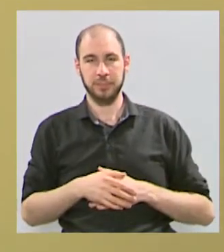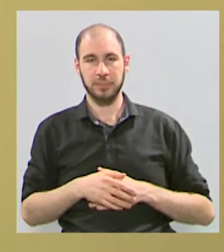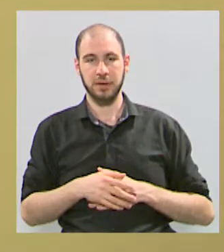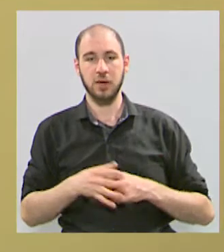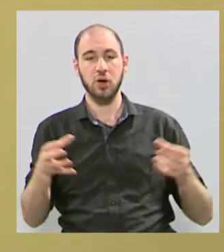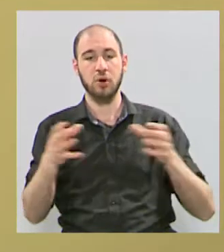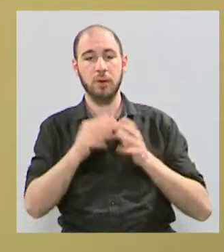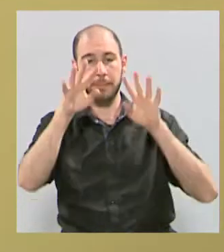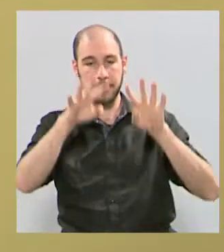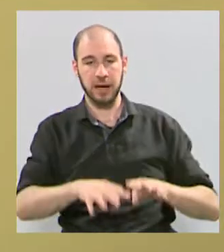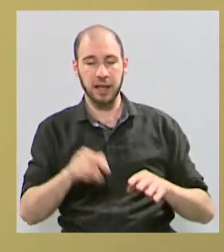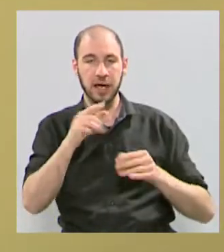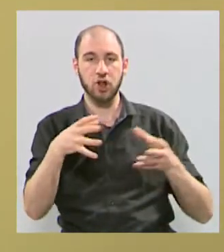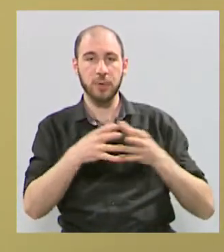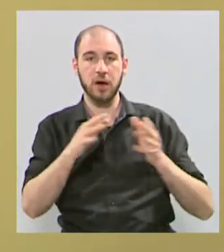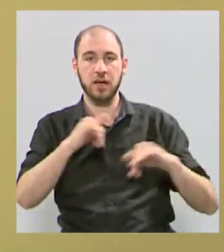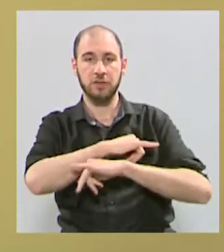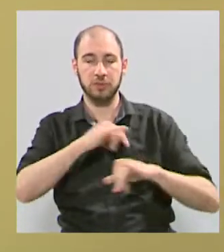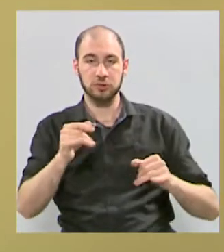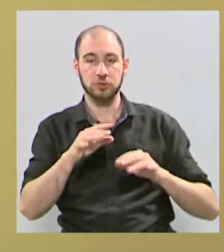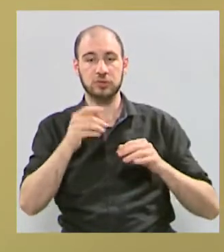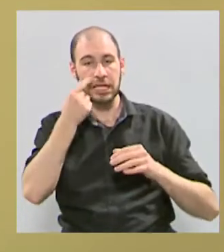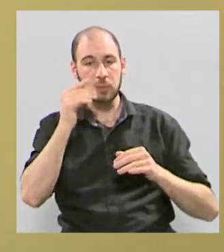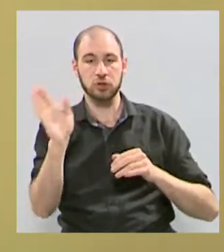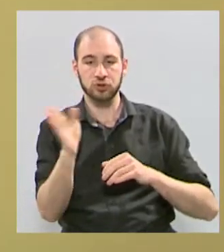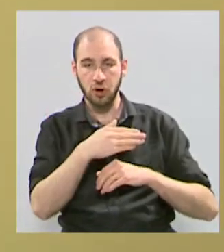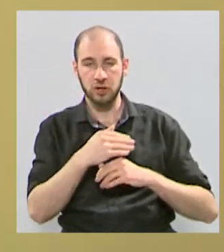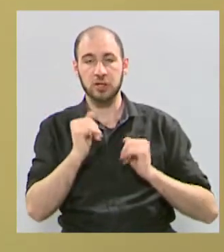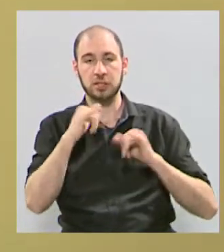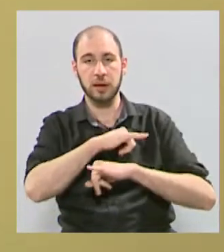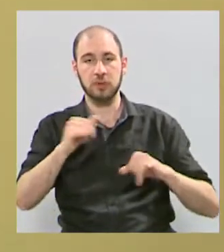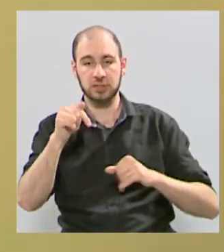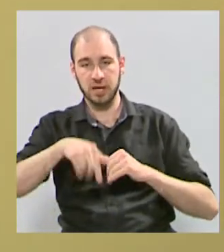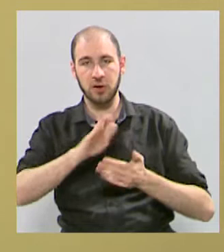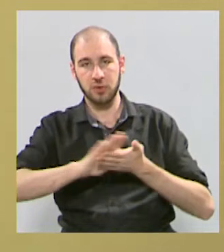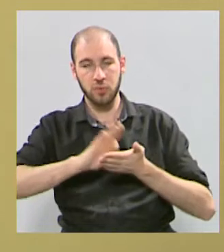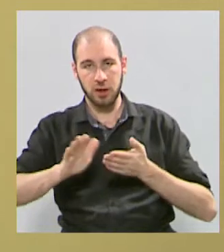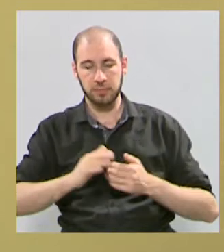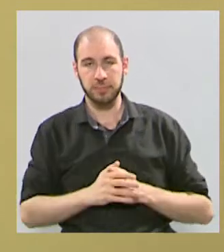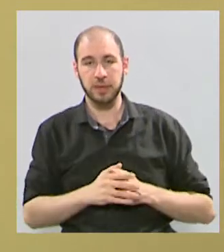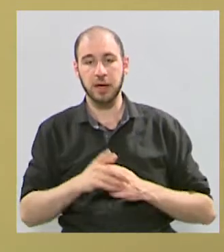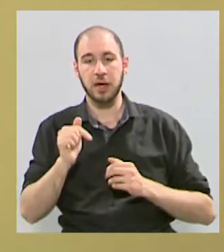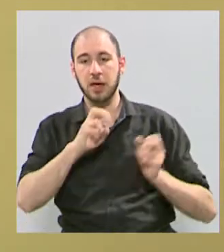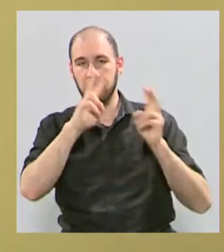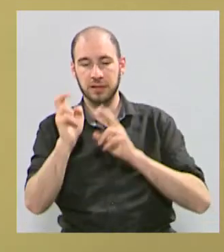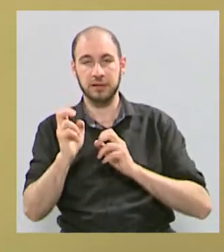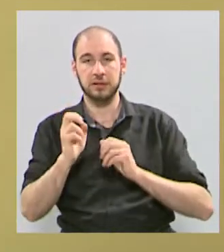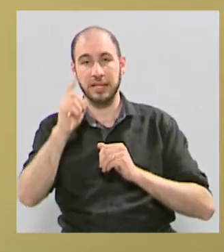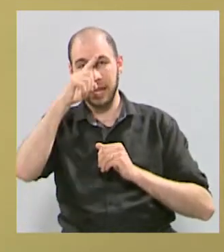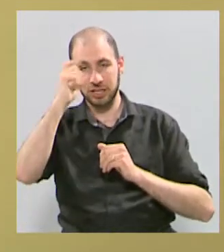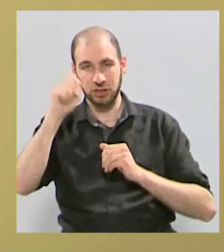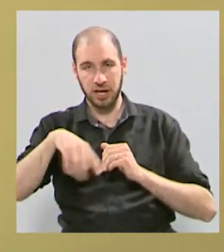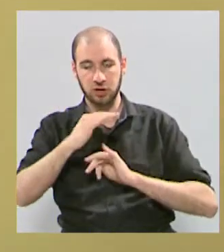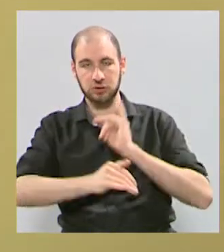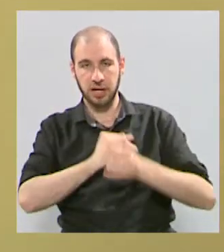www.universidad.com.ar. Allí en el portal, en el sistema de medios, están todos los testimonios y las noticias actualizadas. Vamos a pasar ahora sí al plano